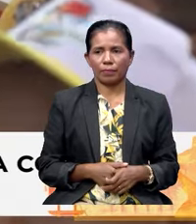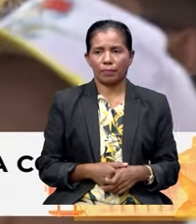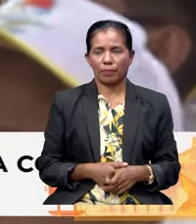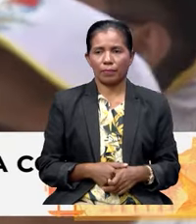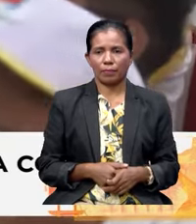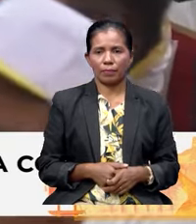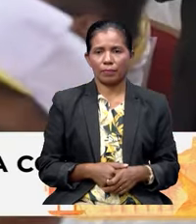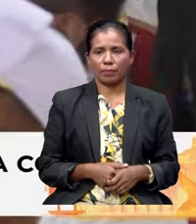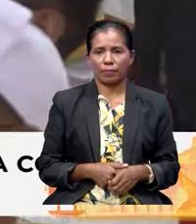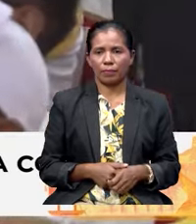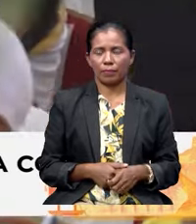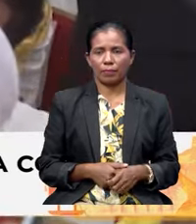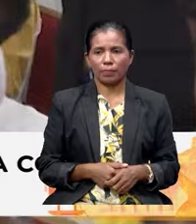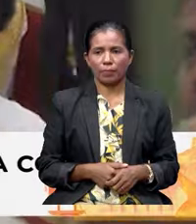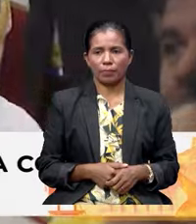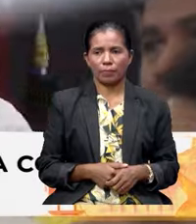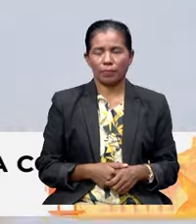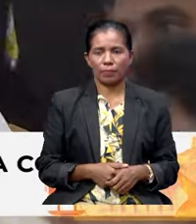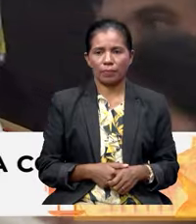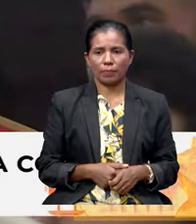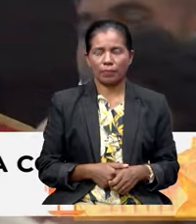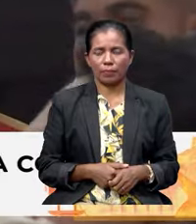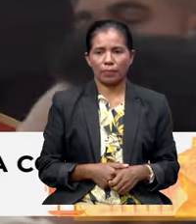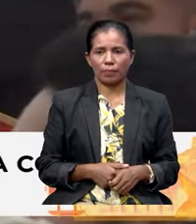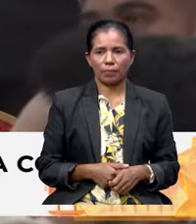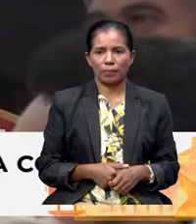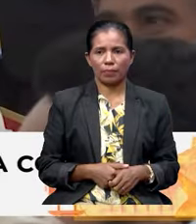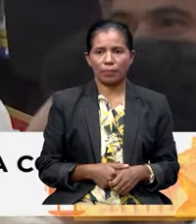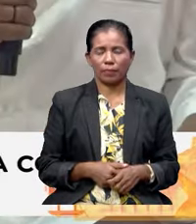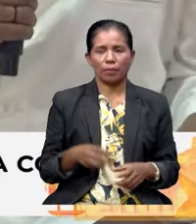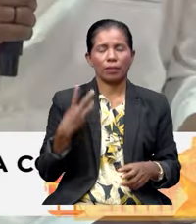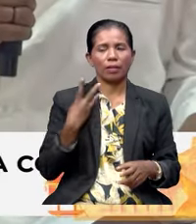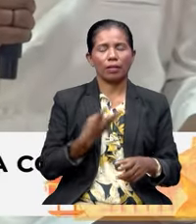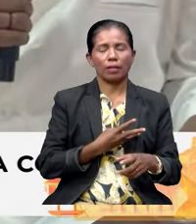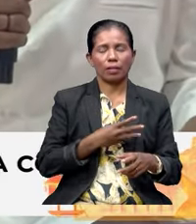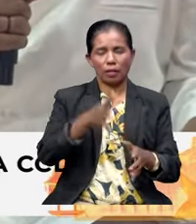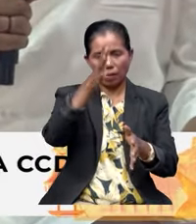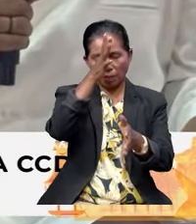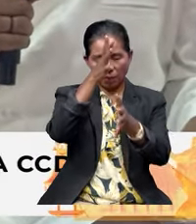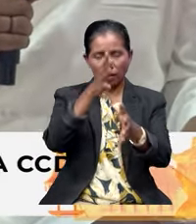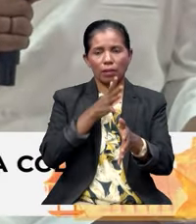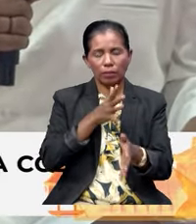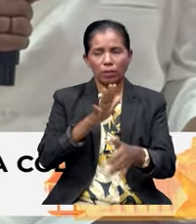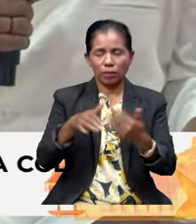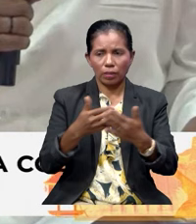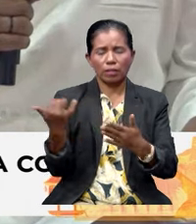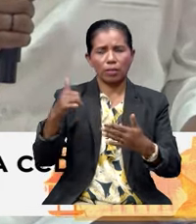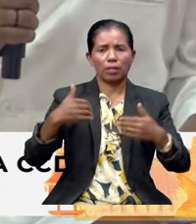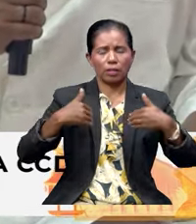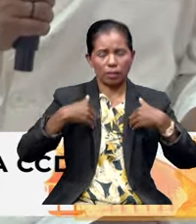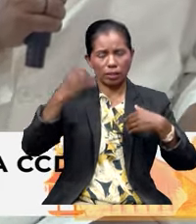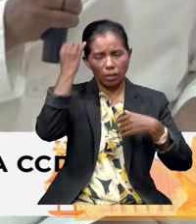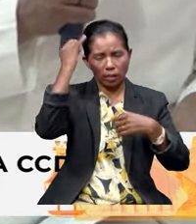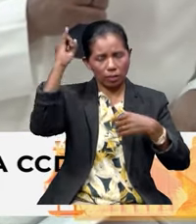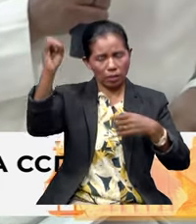Sus mayores, sus padres y sus abuelos. Y tenía aman sira, a vos sira. Sira veía ideas de ver